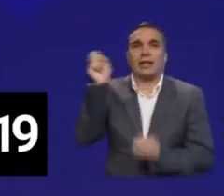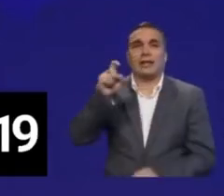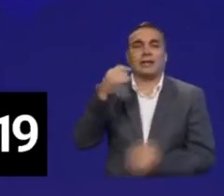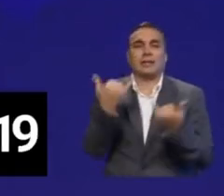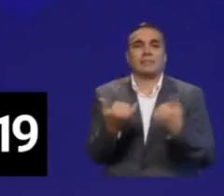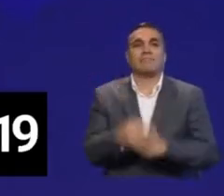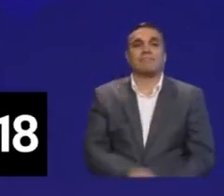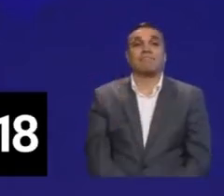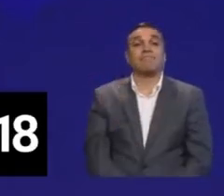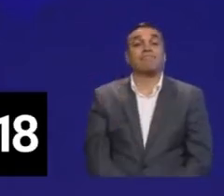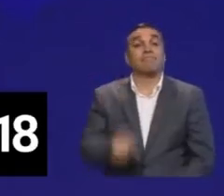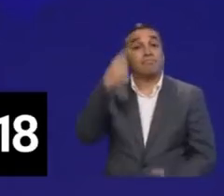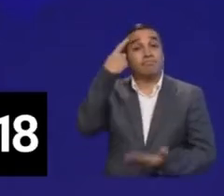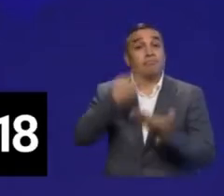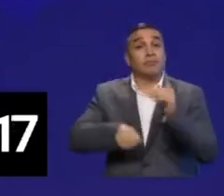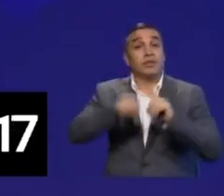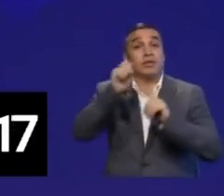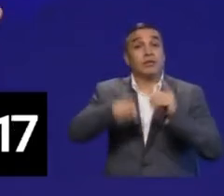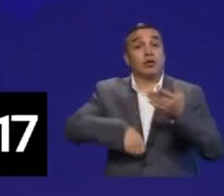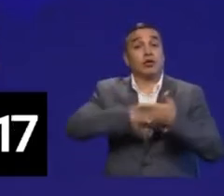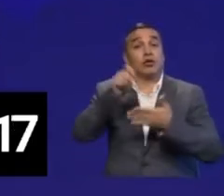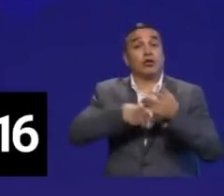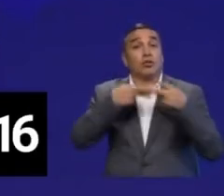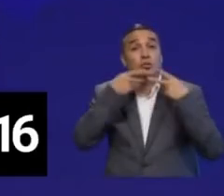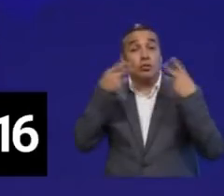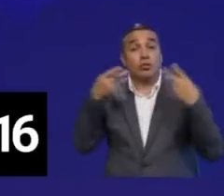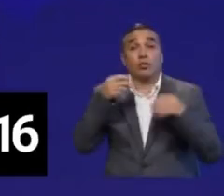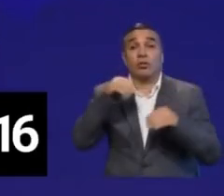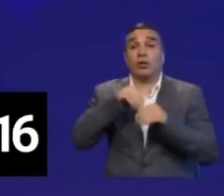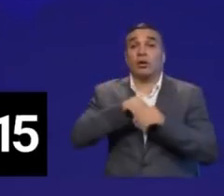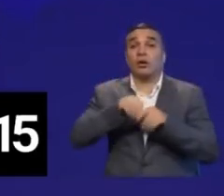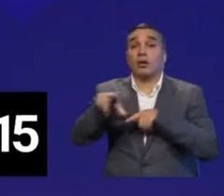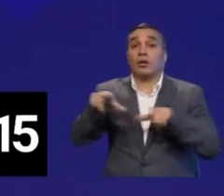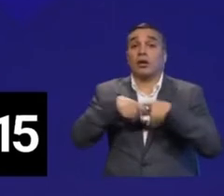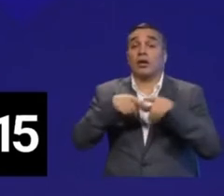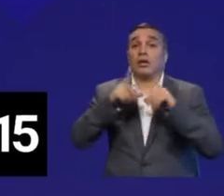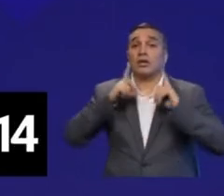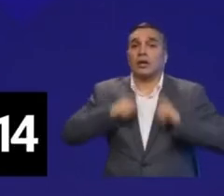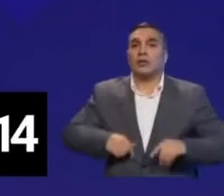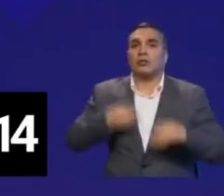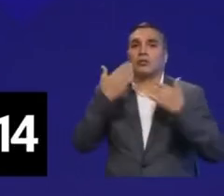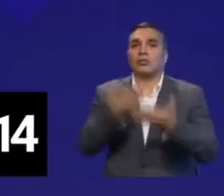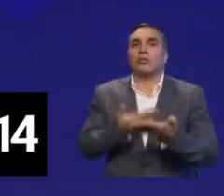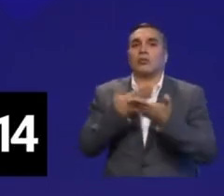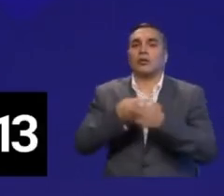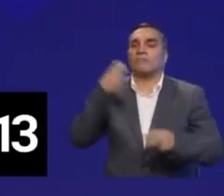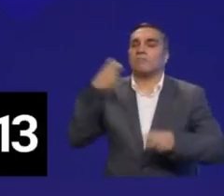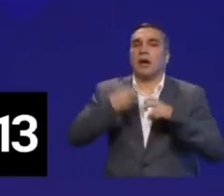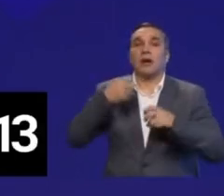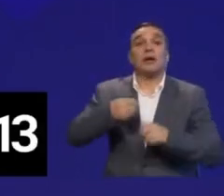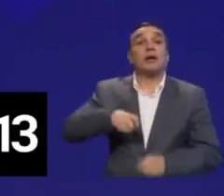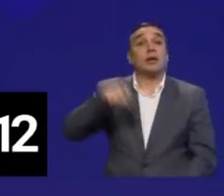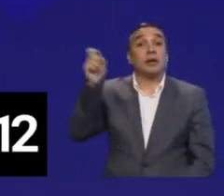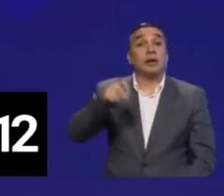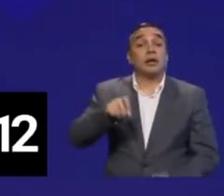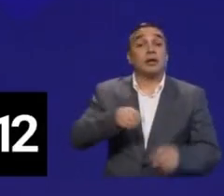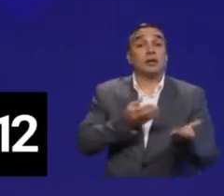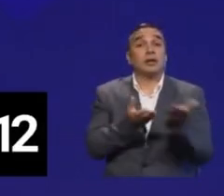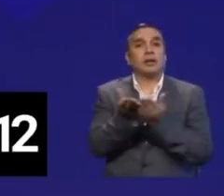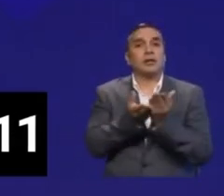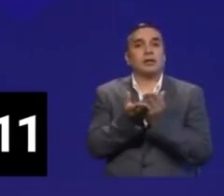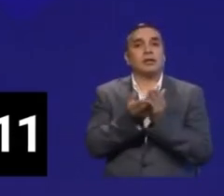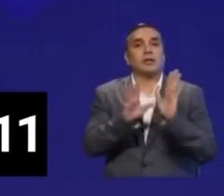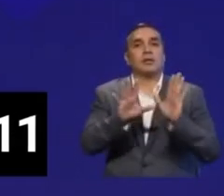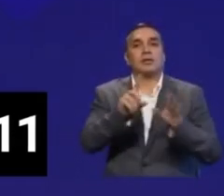todo el sistema de contratación pública, pero dentro del sector de salud nuestra propuesta es radical. Es necesario que el servicio sea un